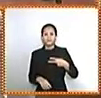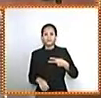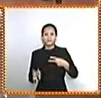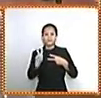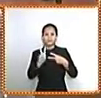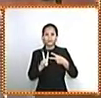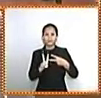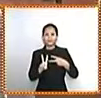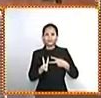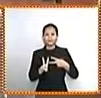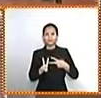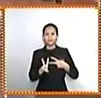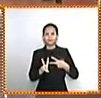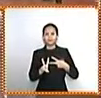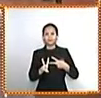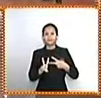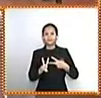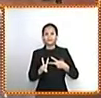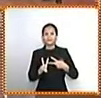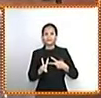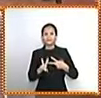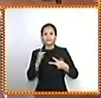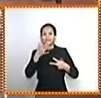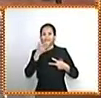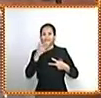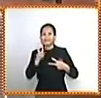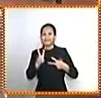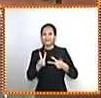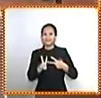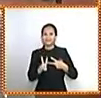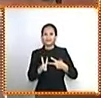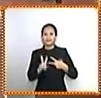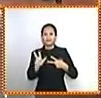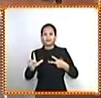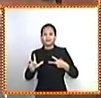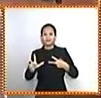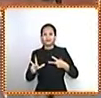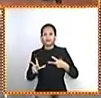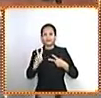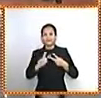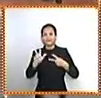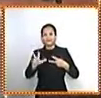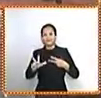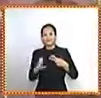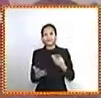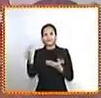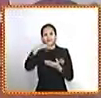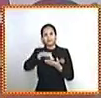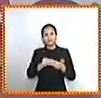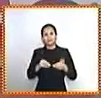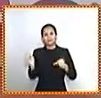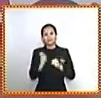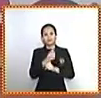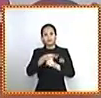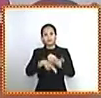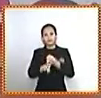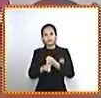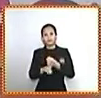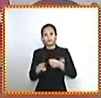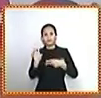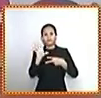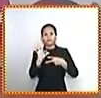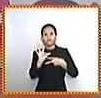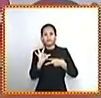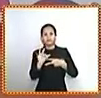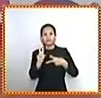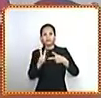2, segundo dígito. Suerte. 3, segundo número ganador, 23. Reitero con gusto los dos números